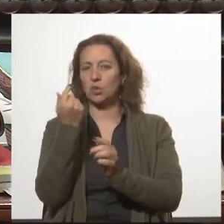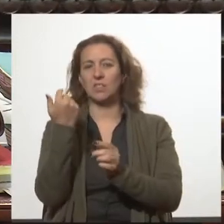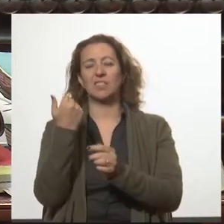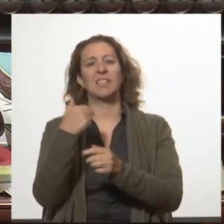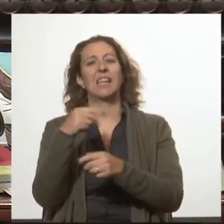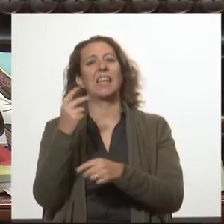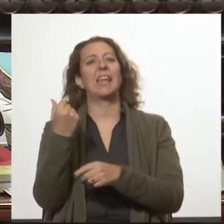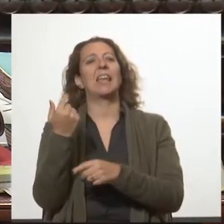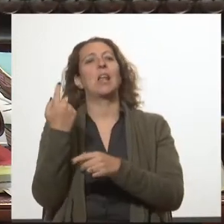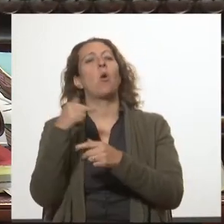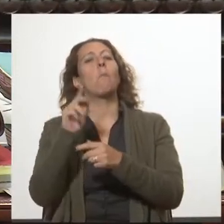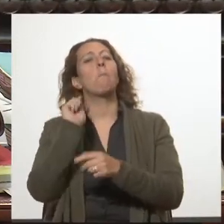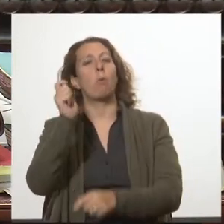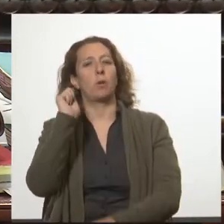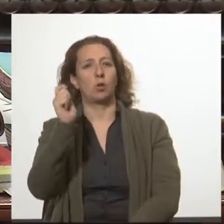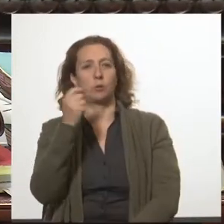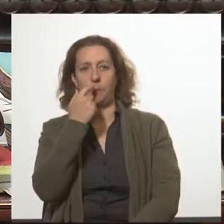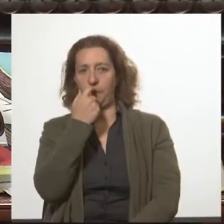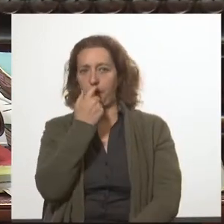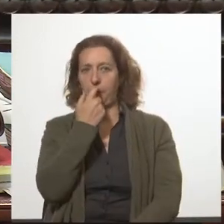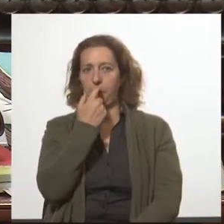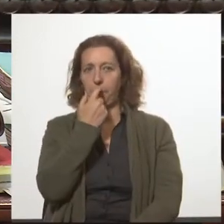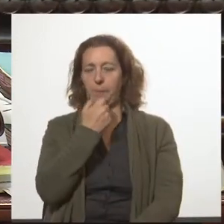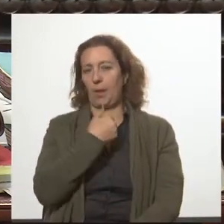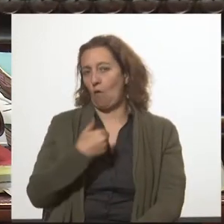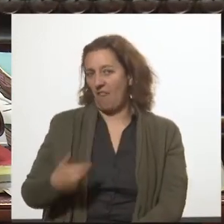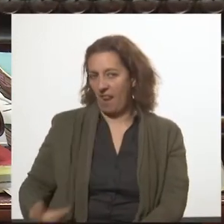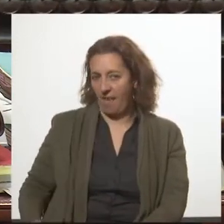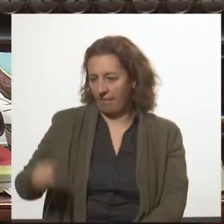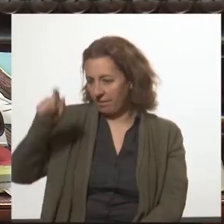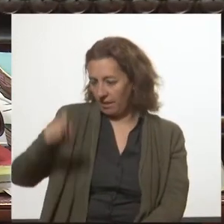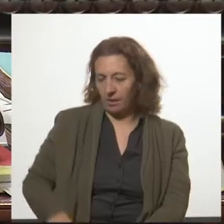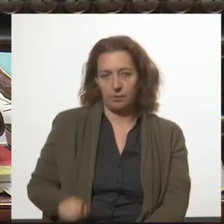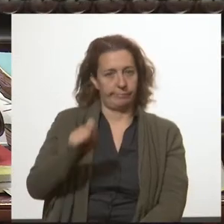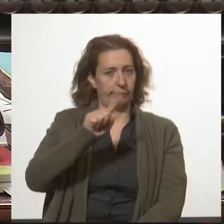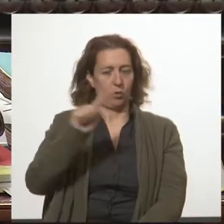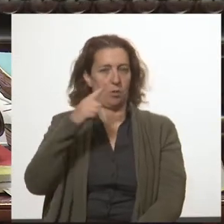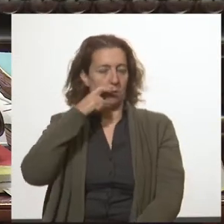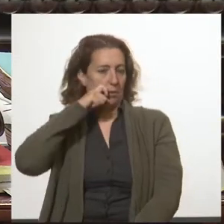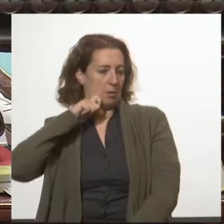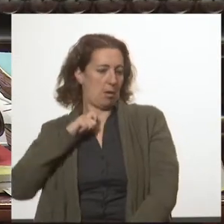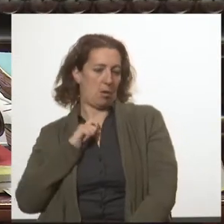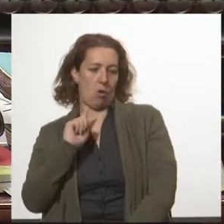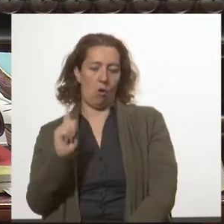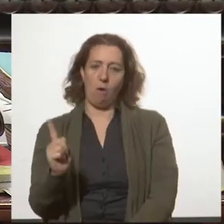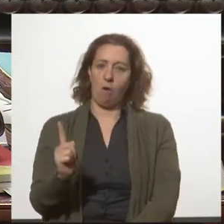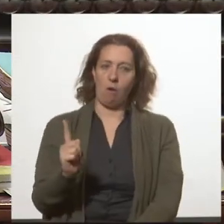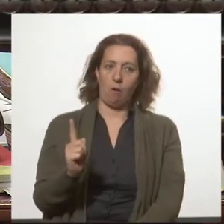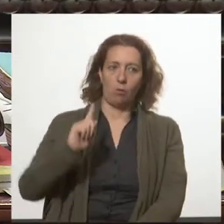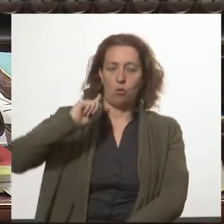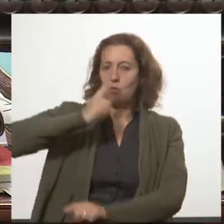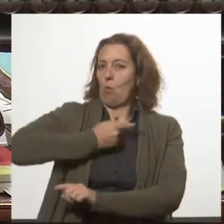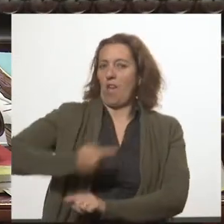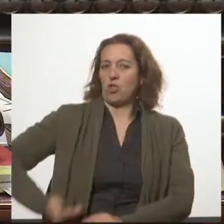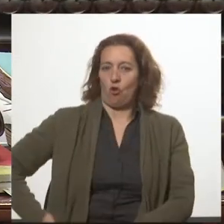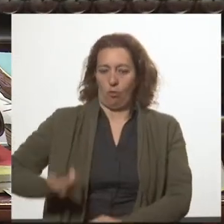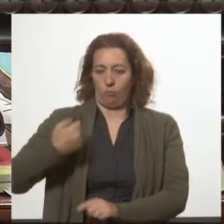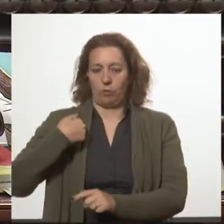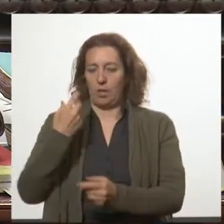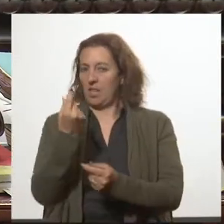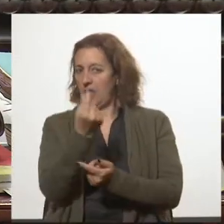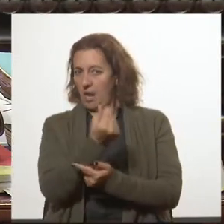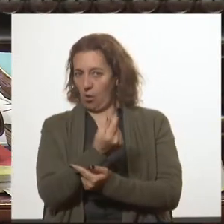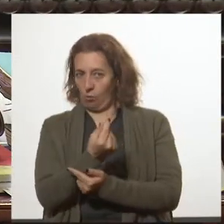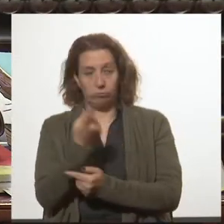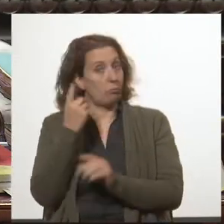el gobernante no es señor de los dineros que tiene bajo su gestión